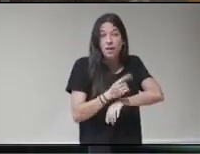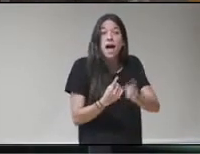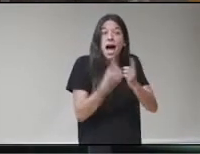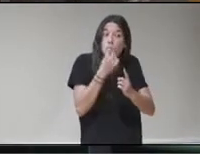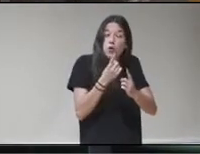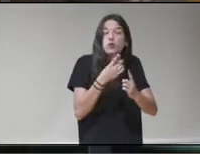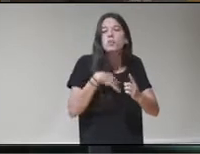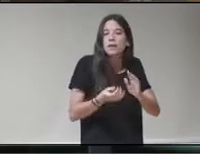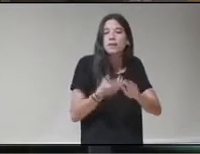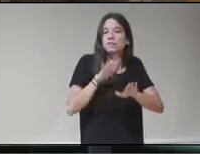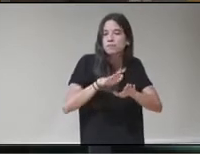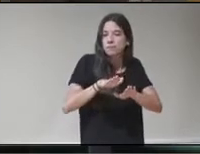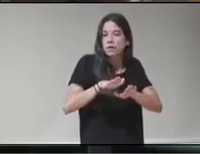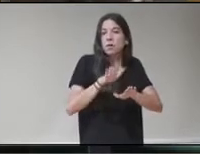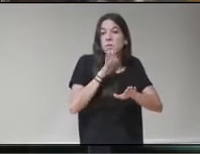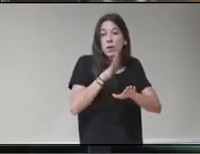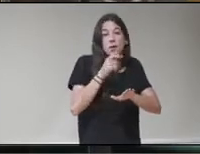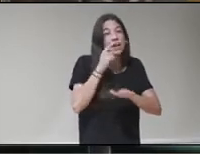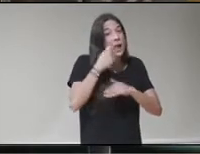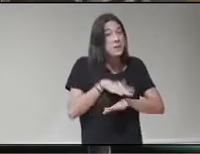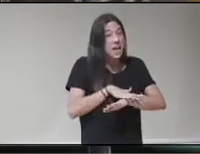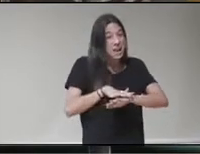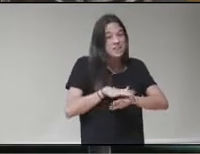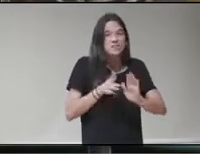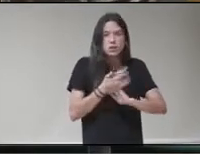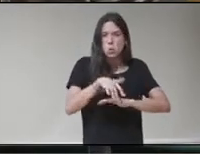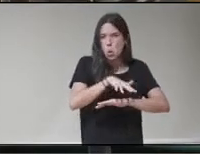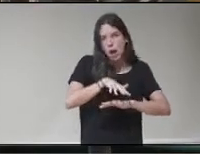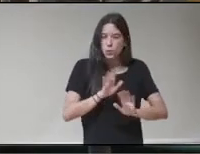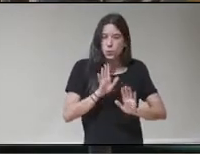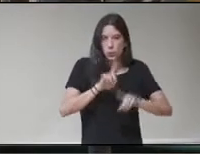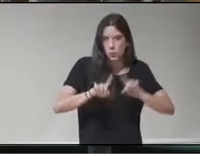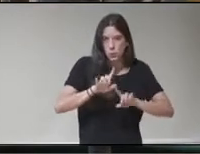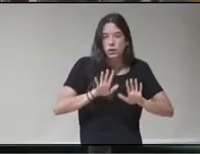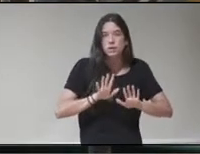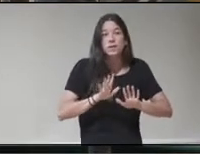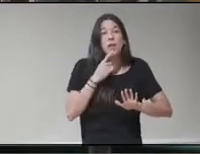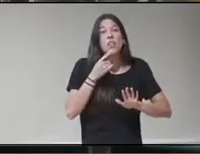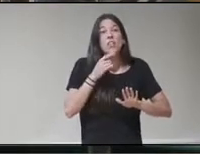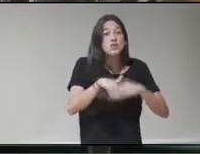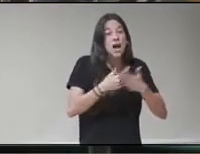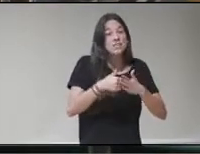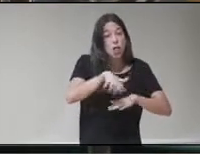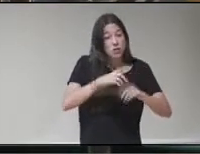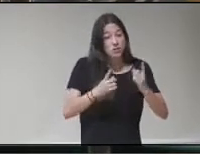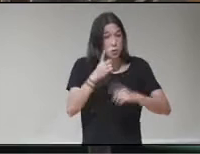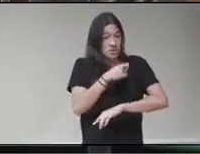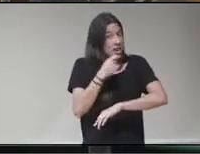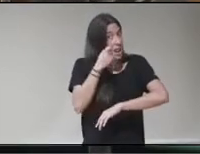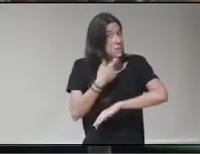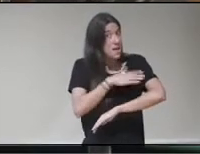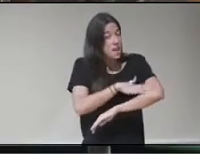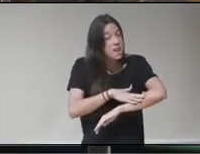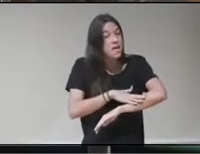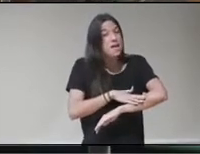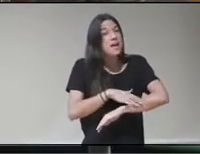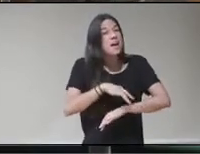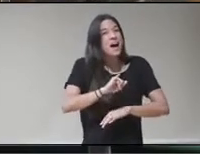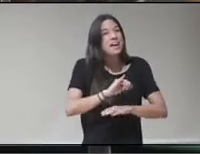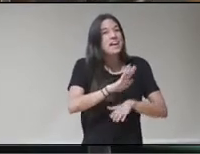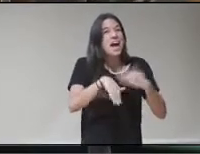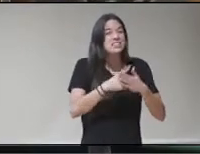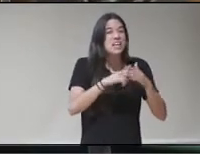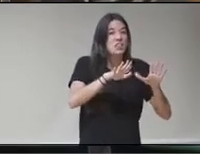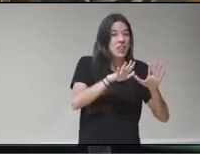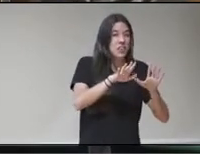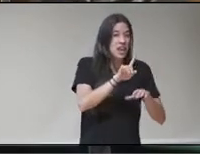capaces de establecerse porque la piel es un sitio muy inhóspito. De hecho, hay regiones de la piel que tienen pues, aproximadamente entre 10 elevado a